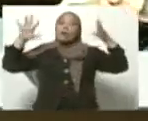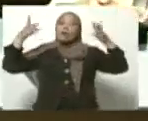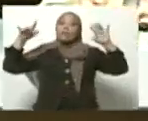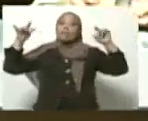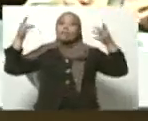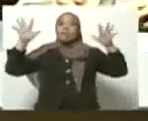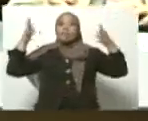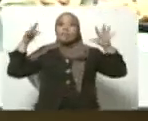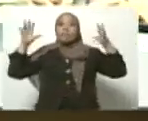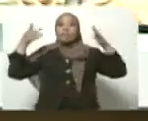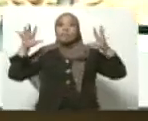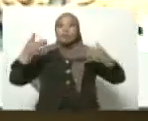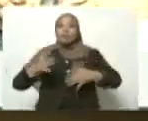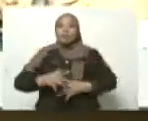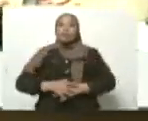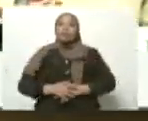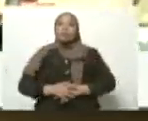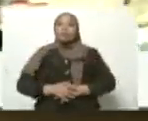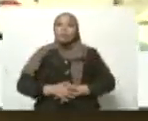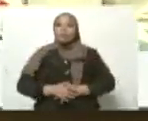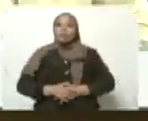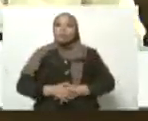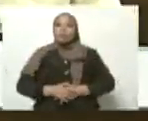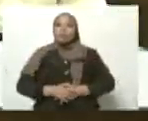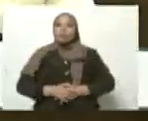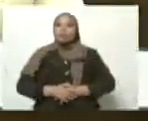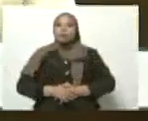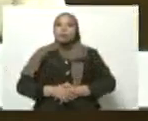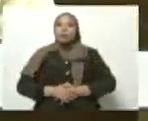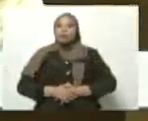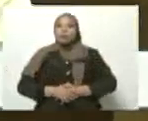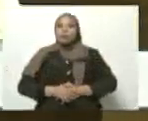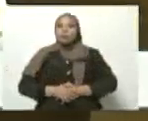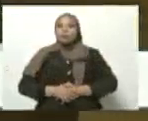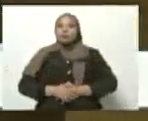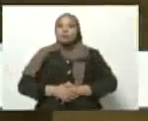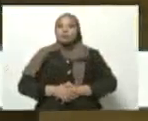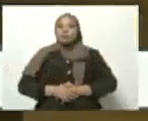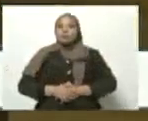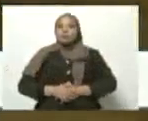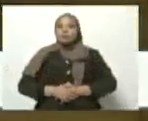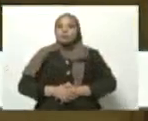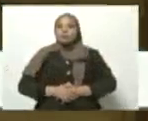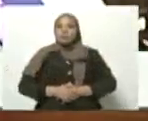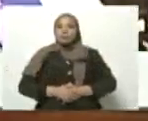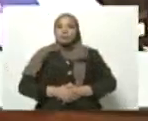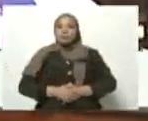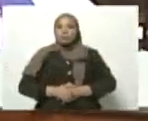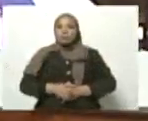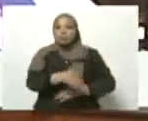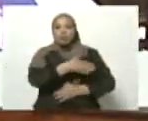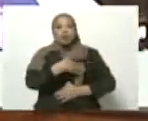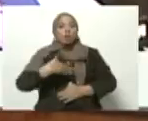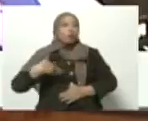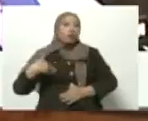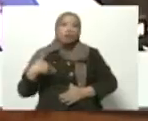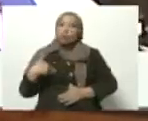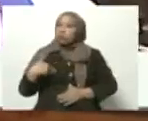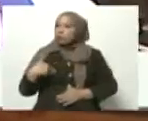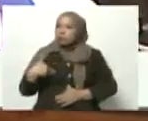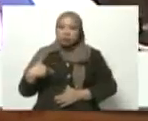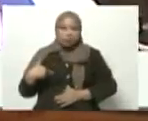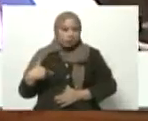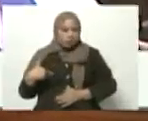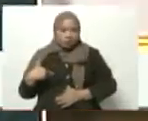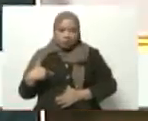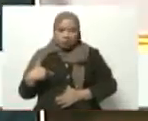vencido. Eso no quiere decir,